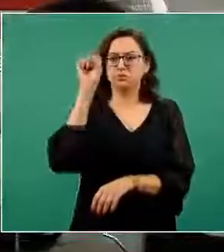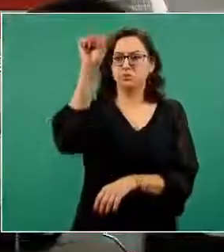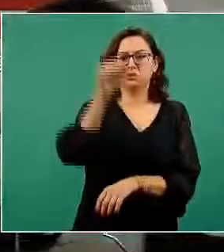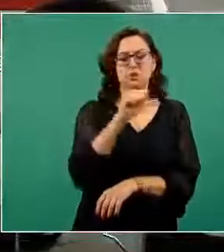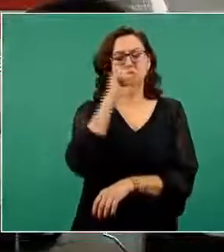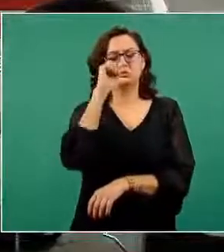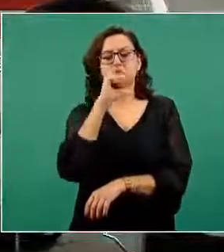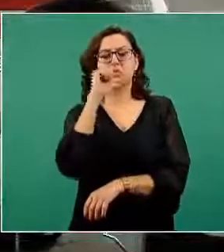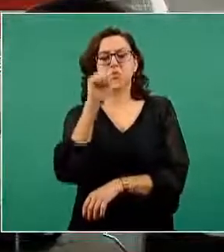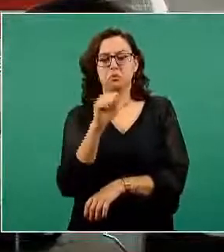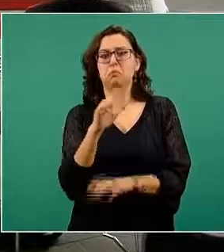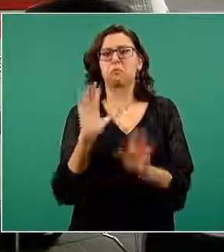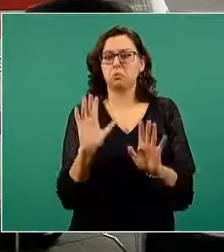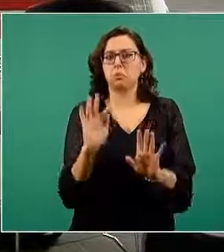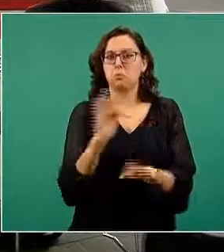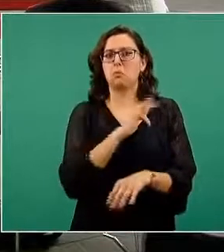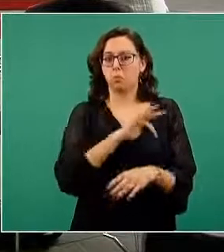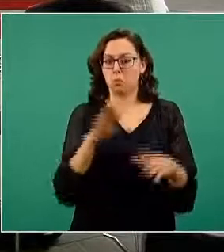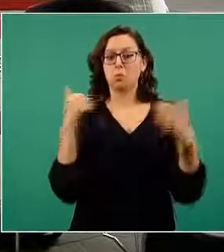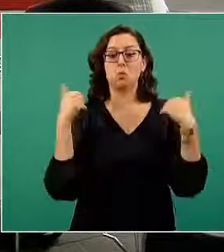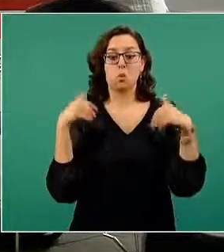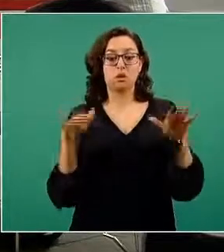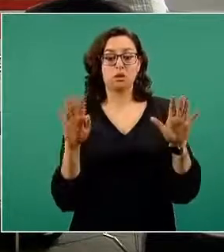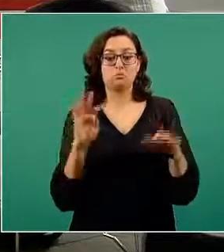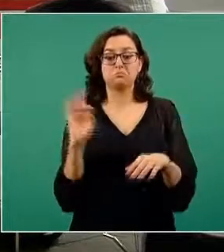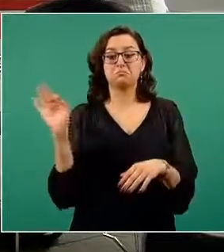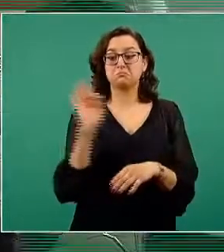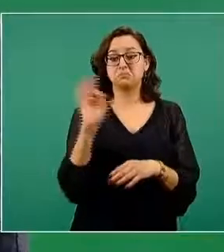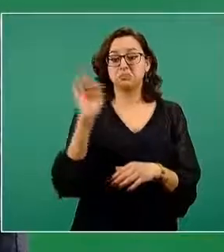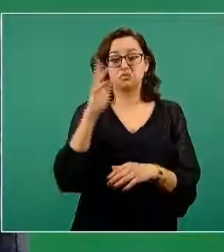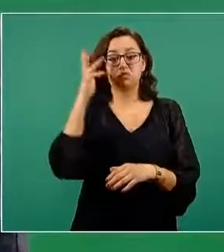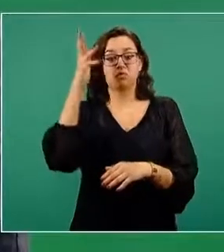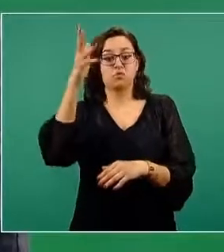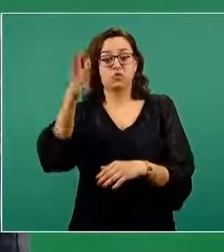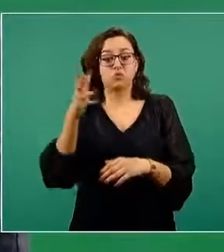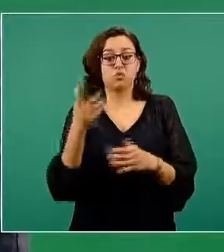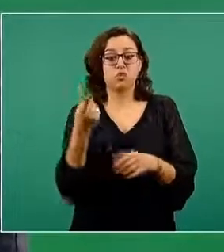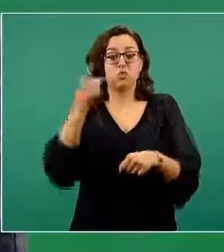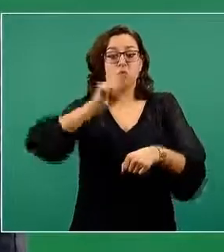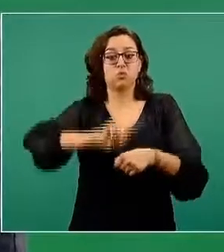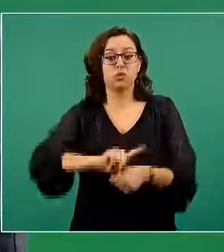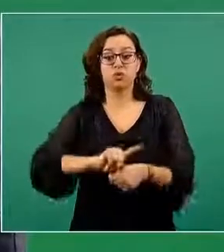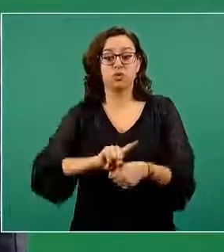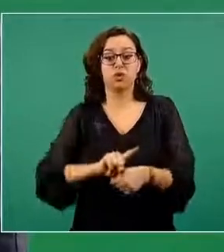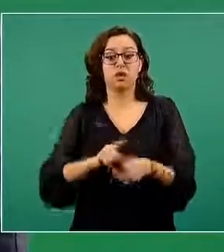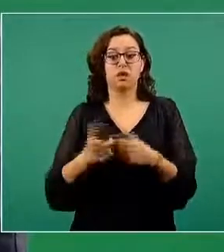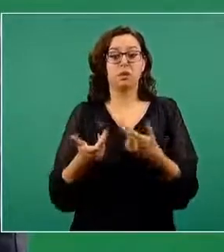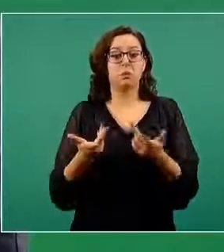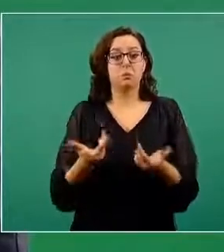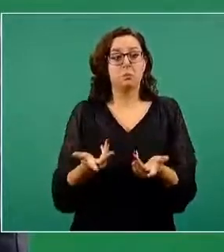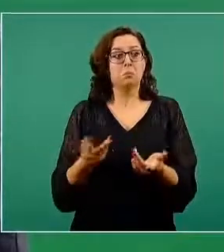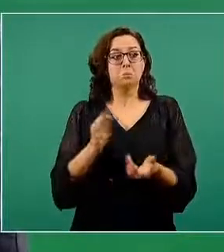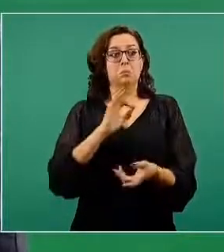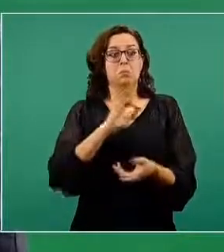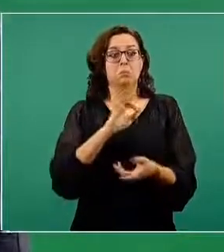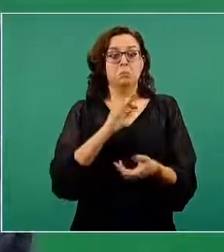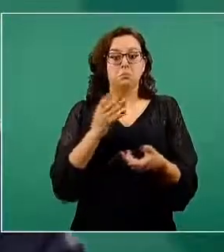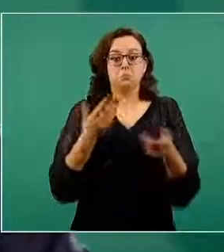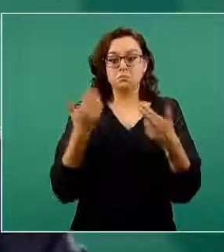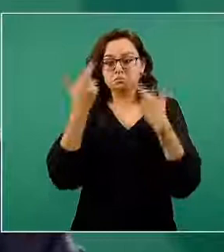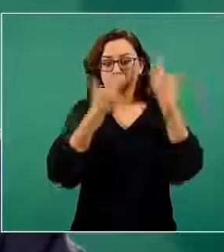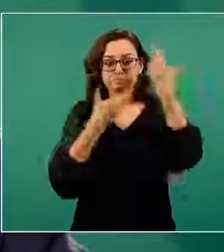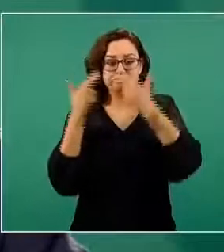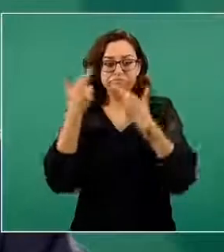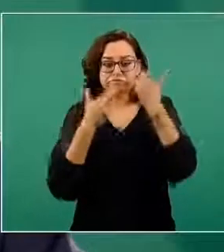alguno, podría ser, quizá algún día lleguemos a esa condición en México, ahora que está revisándose